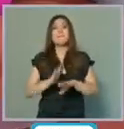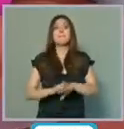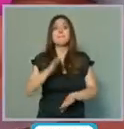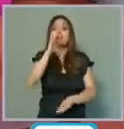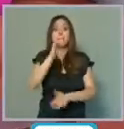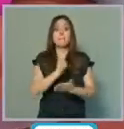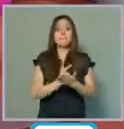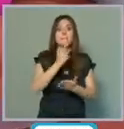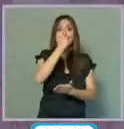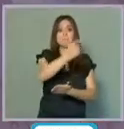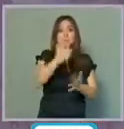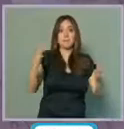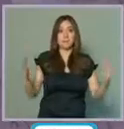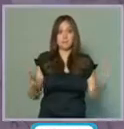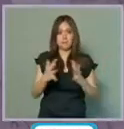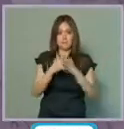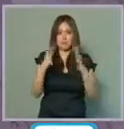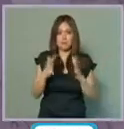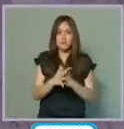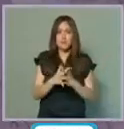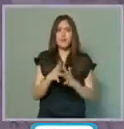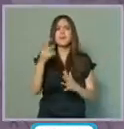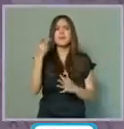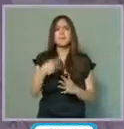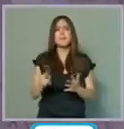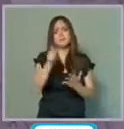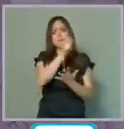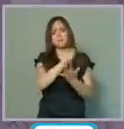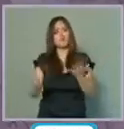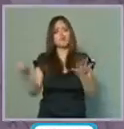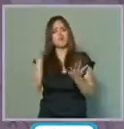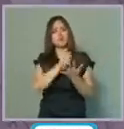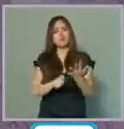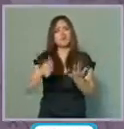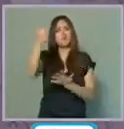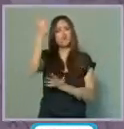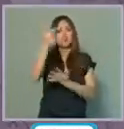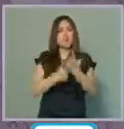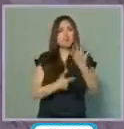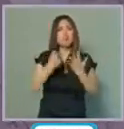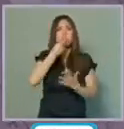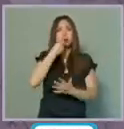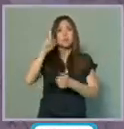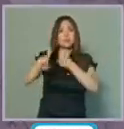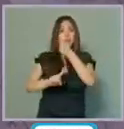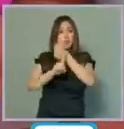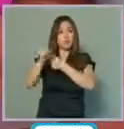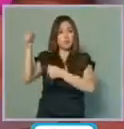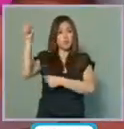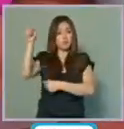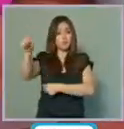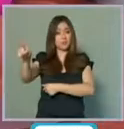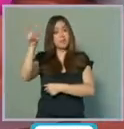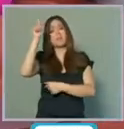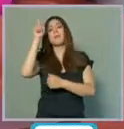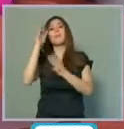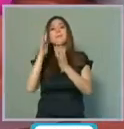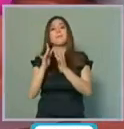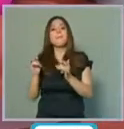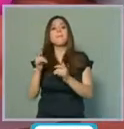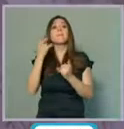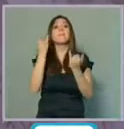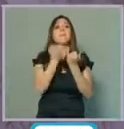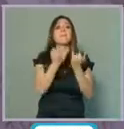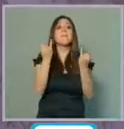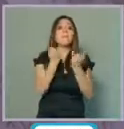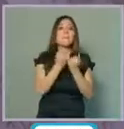guerra. Claro. Y entre ellos, entre esos gastos de supuestos daños, había un pastelero francés allá